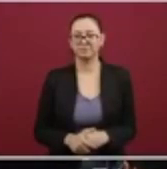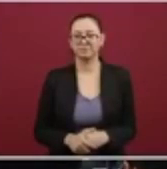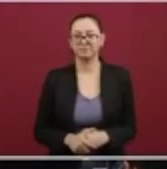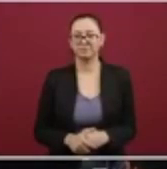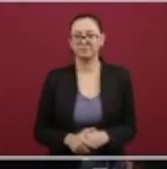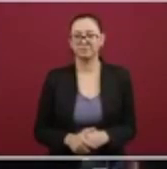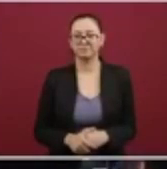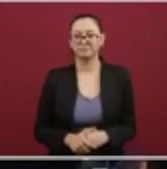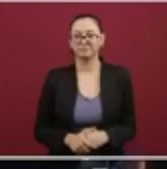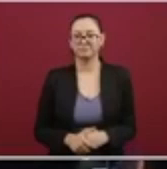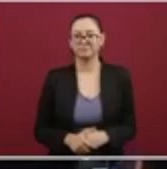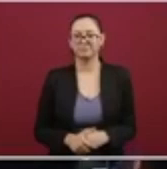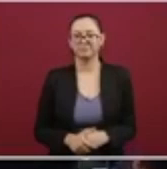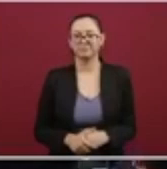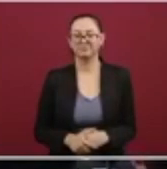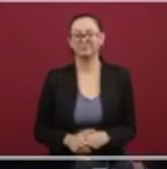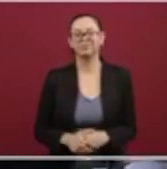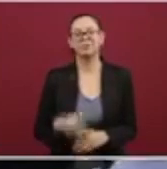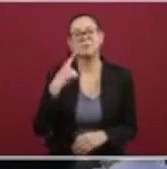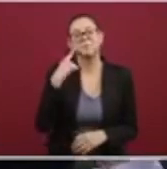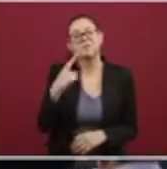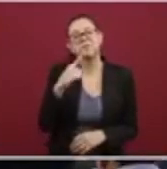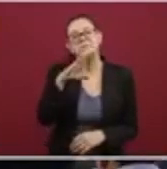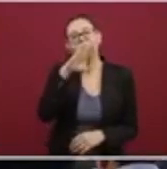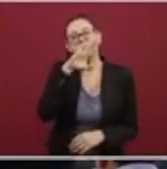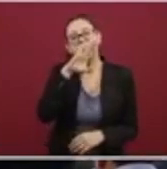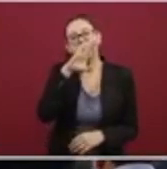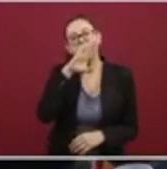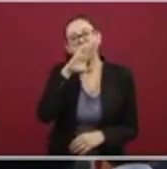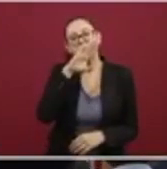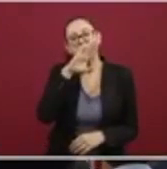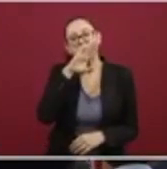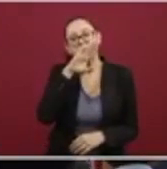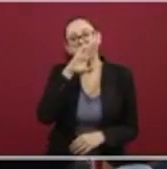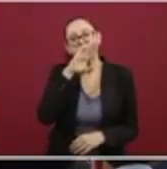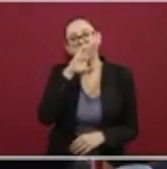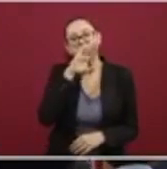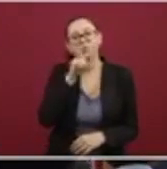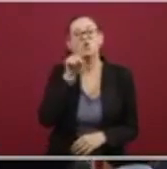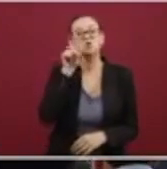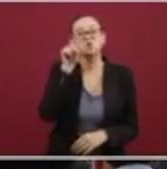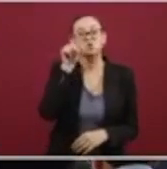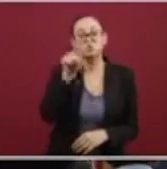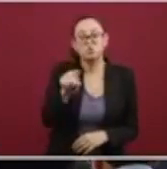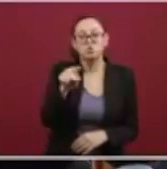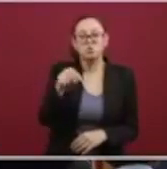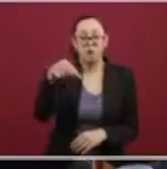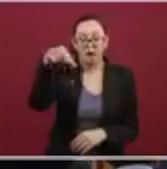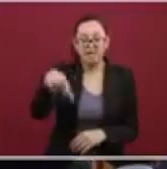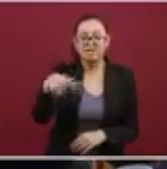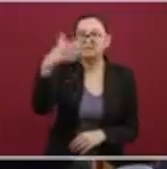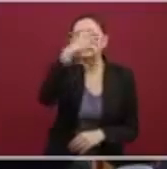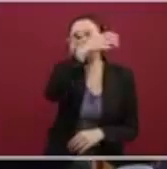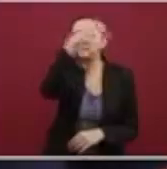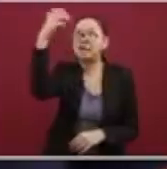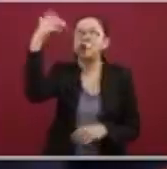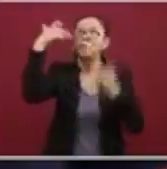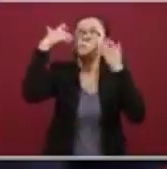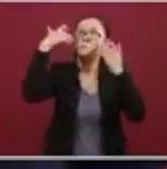Bueno, mira, mamá, tú que estás aquí, tú que estás en el cielo, míranos